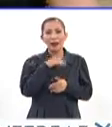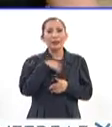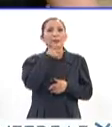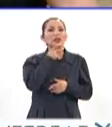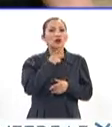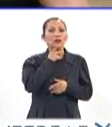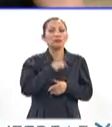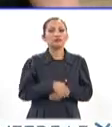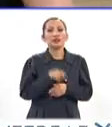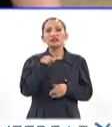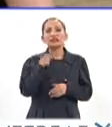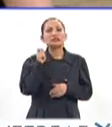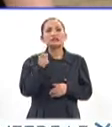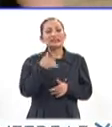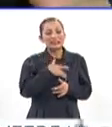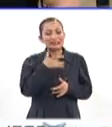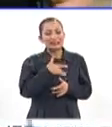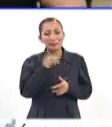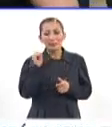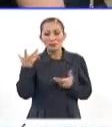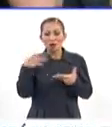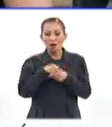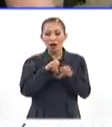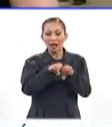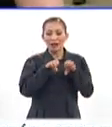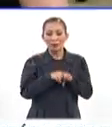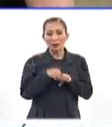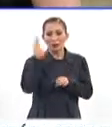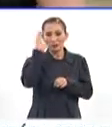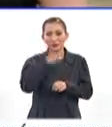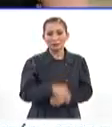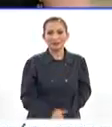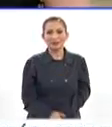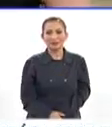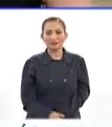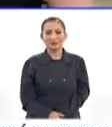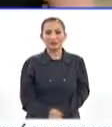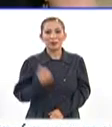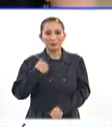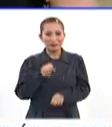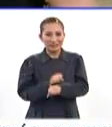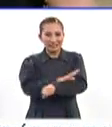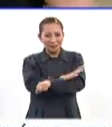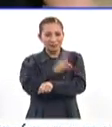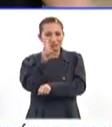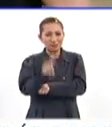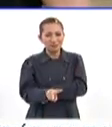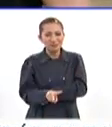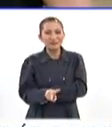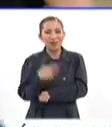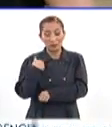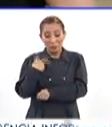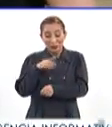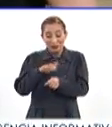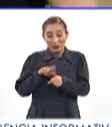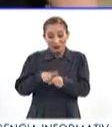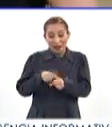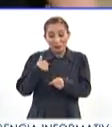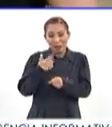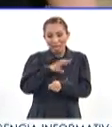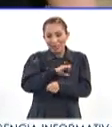Petrolera. ¿Y qué significa para ti ser parte de esta fiesta de la cultura? Pues muy emocionante porque realmente en lo personal